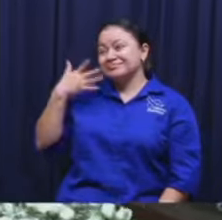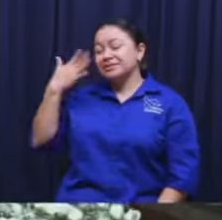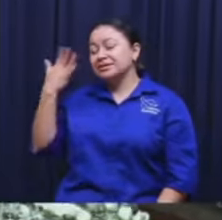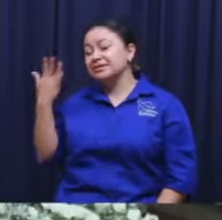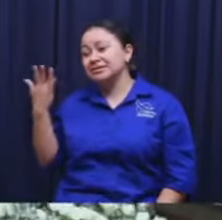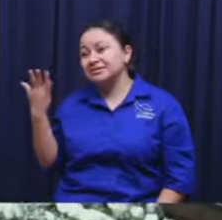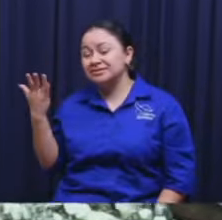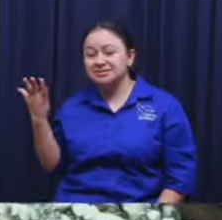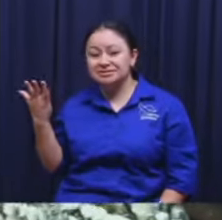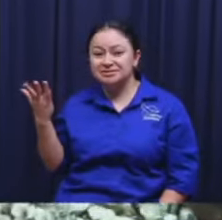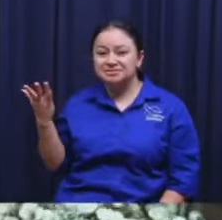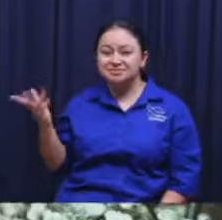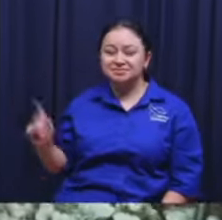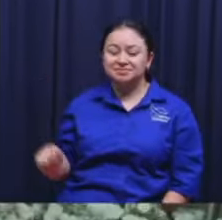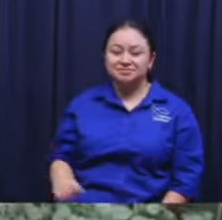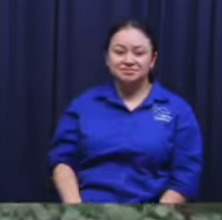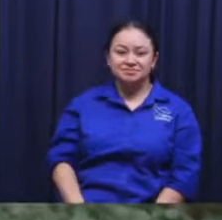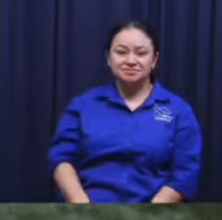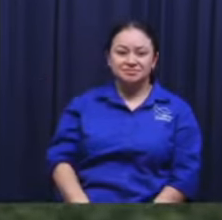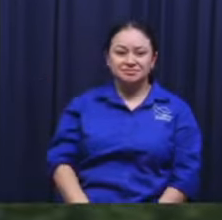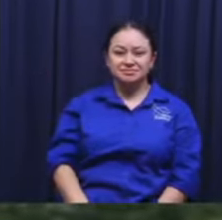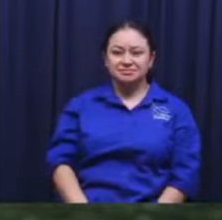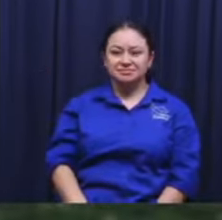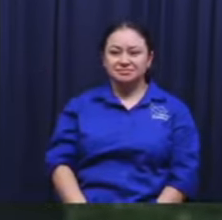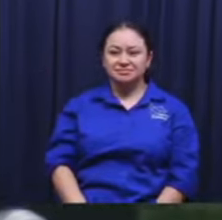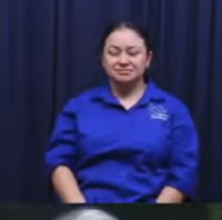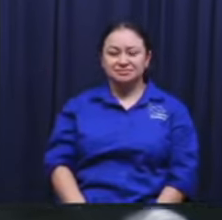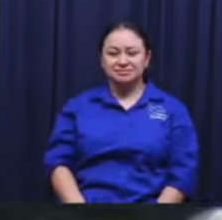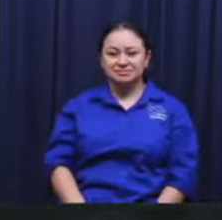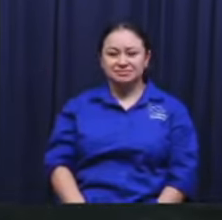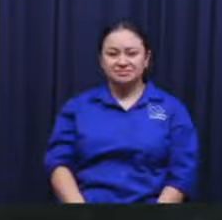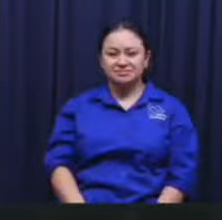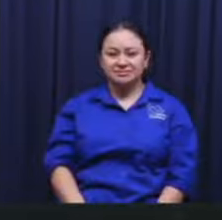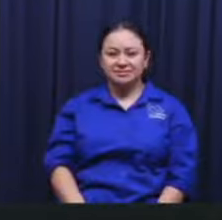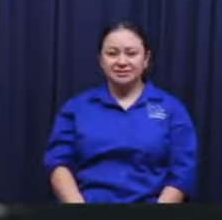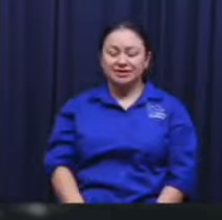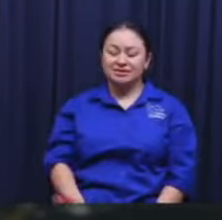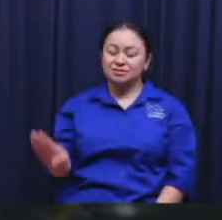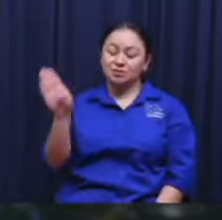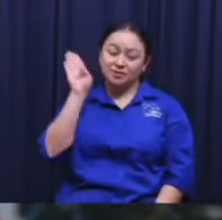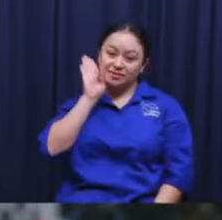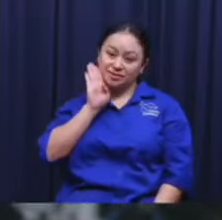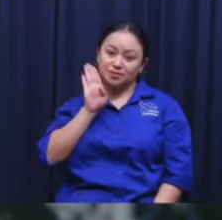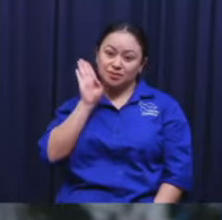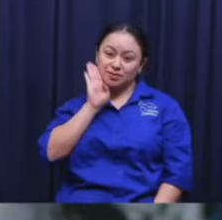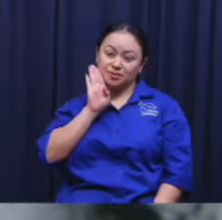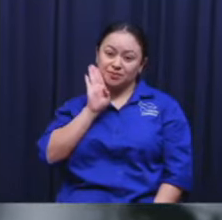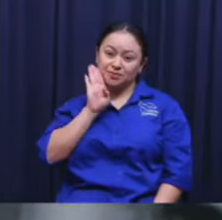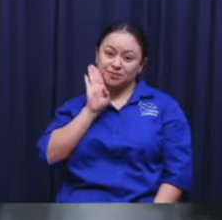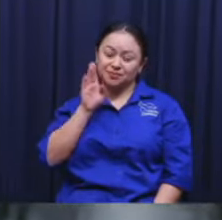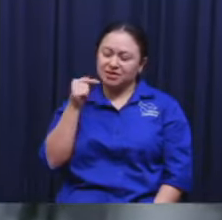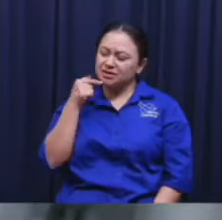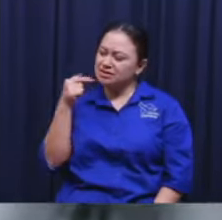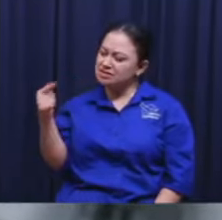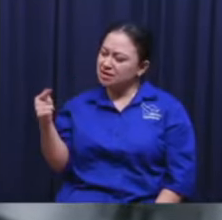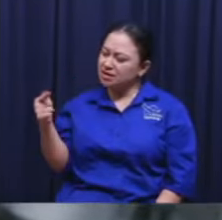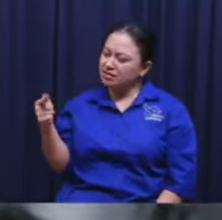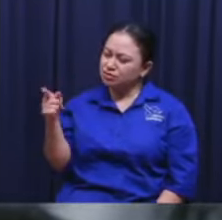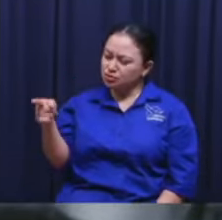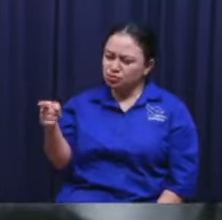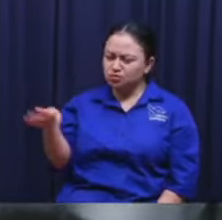¿verdad? De sus días mozos, de sus años mozos. Le decía, cuando estabas en la Politécnica, ¿cómo era? Le